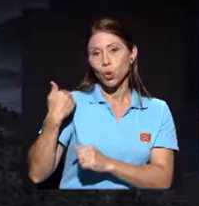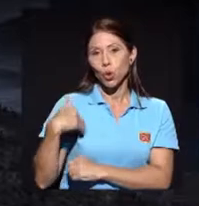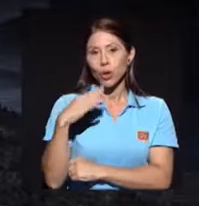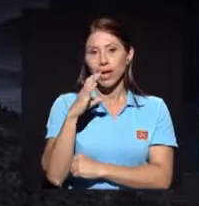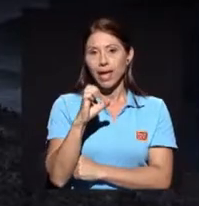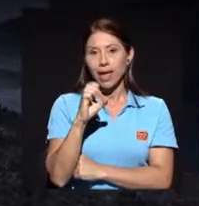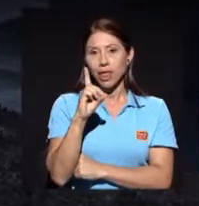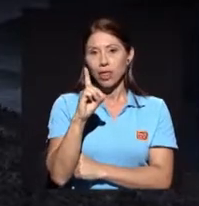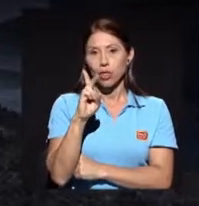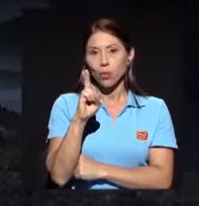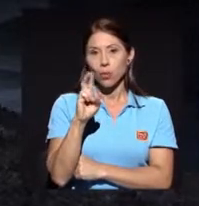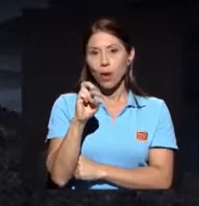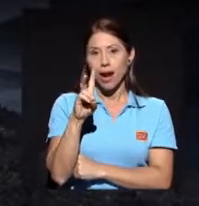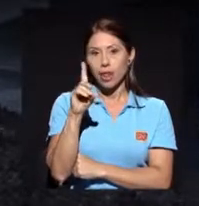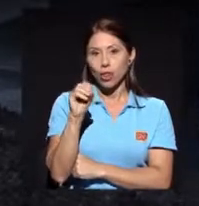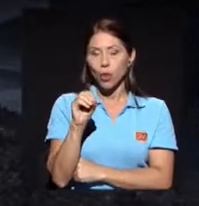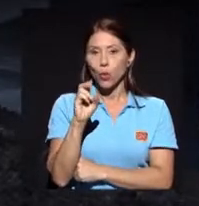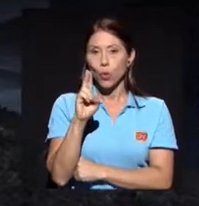e